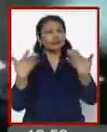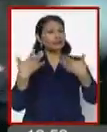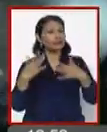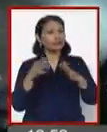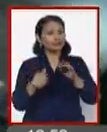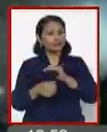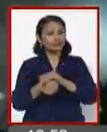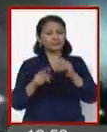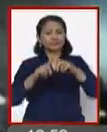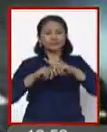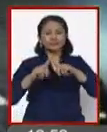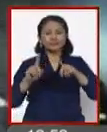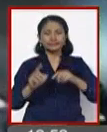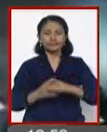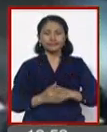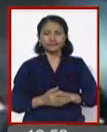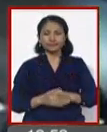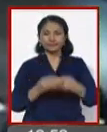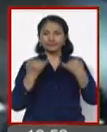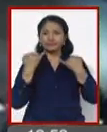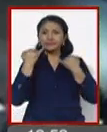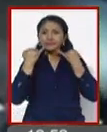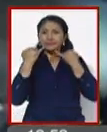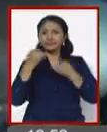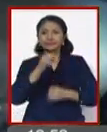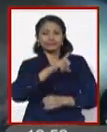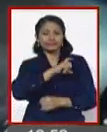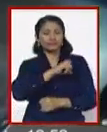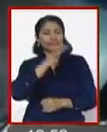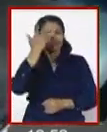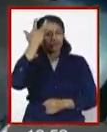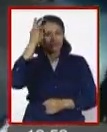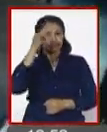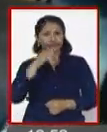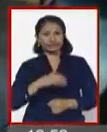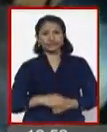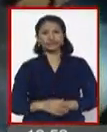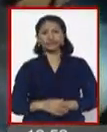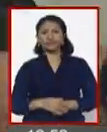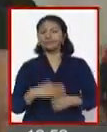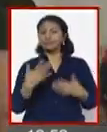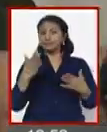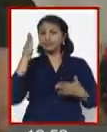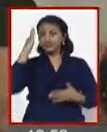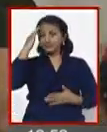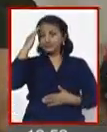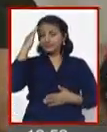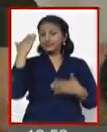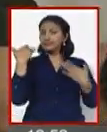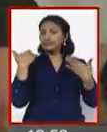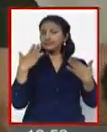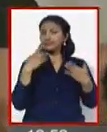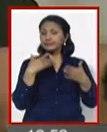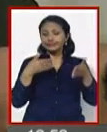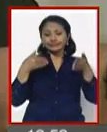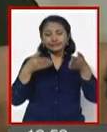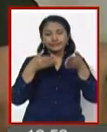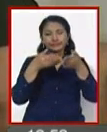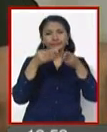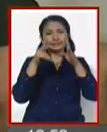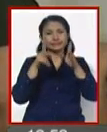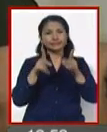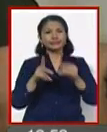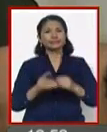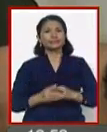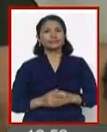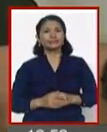recaudo, pero ya de acuerdo a reportes de inteligencia, refieren de que al saber que nosotros ya estamos cerca de esta